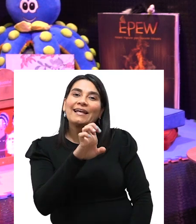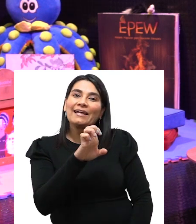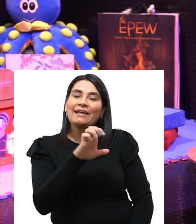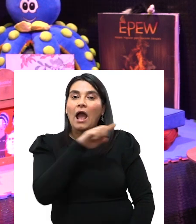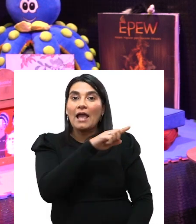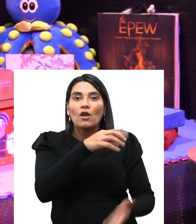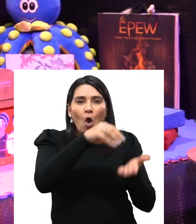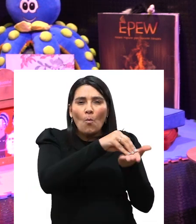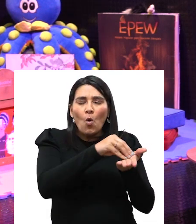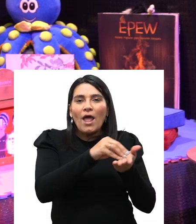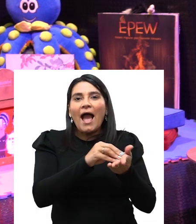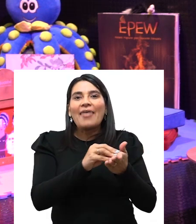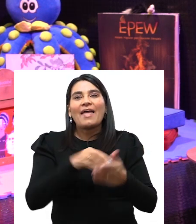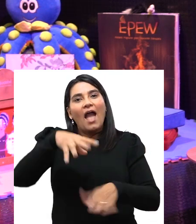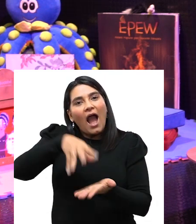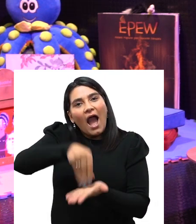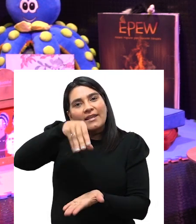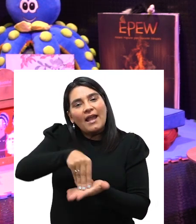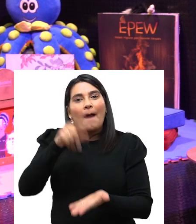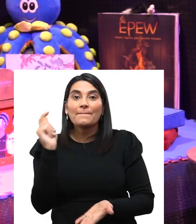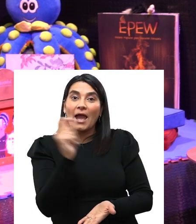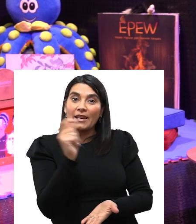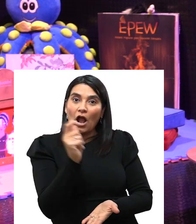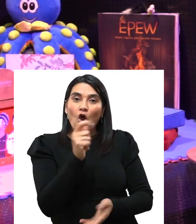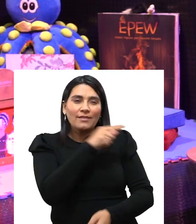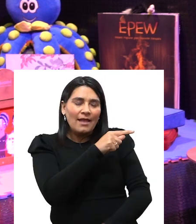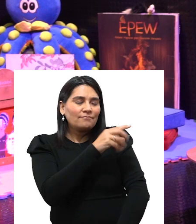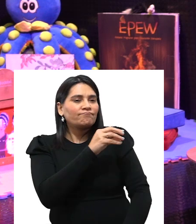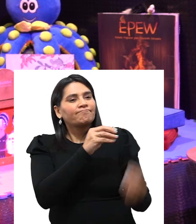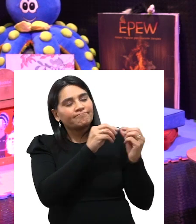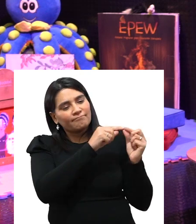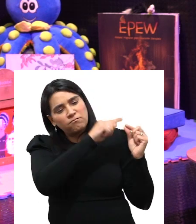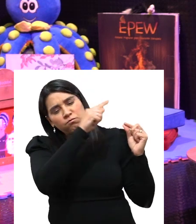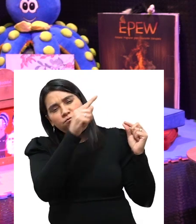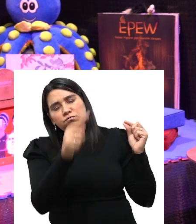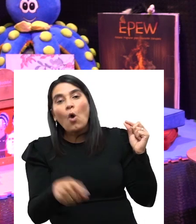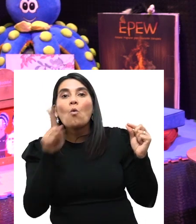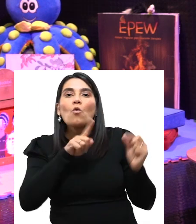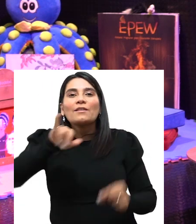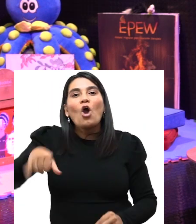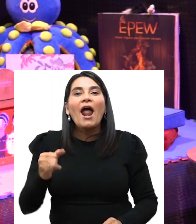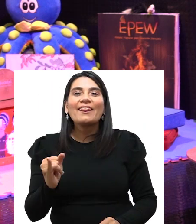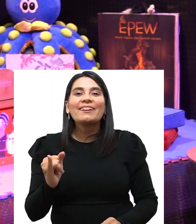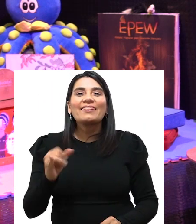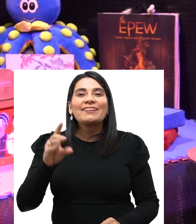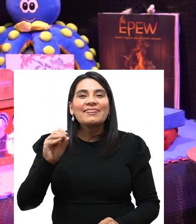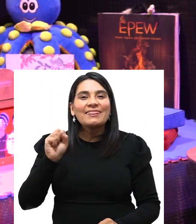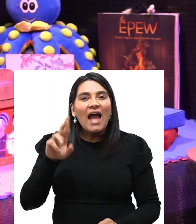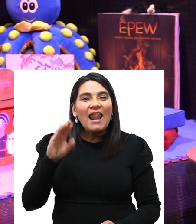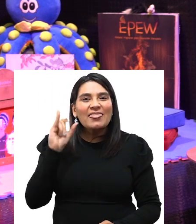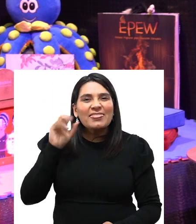en la provincia de Parinacota, en la región de Arica y Parinacota, hasta el Jardín Tálana Yuquica, que se ubican en